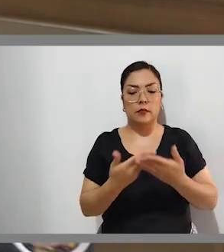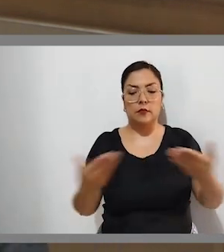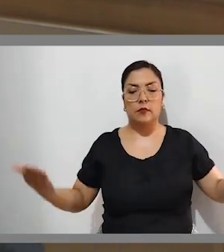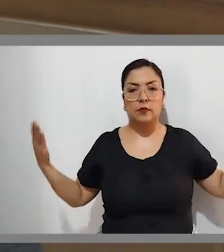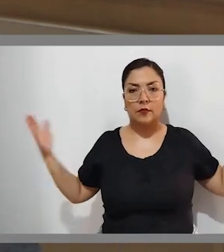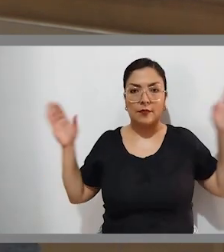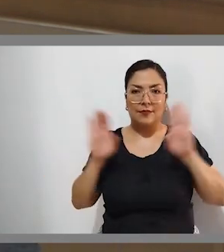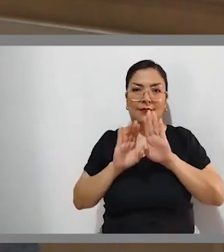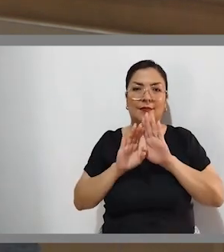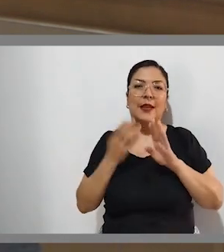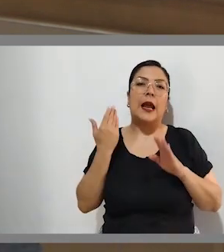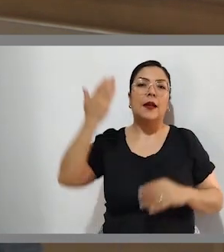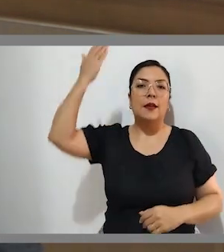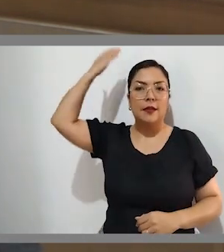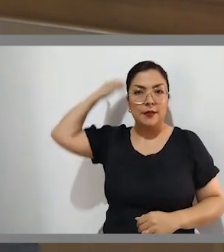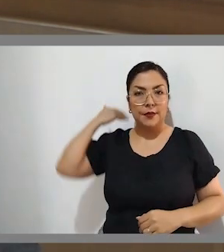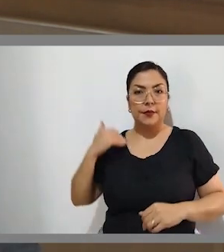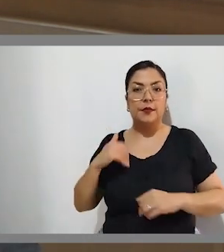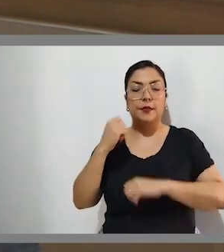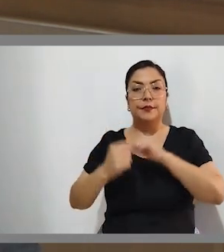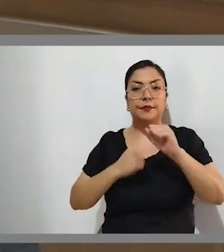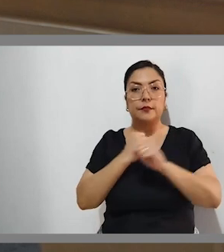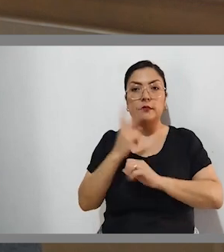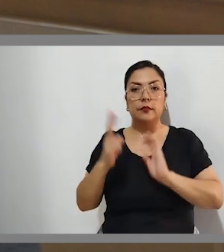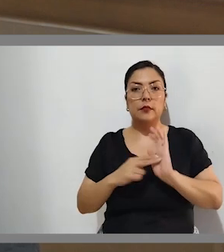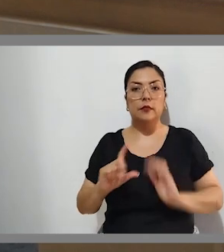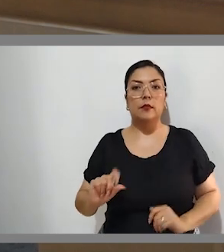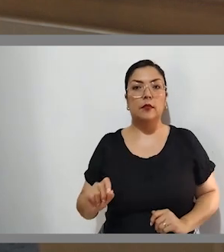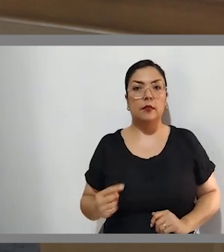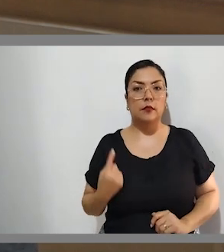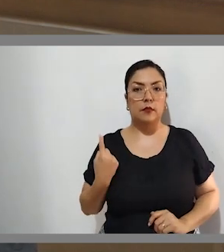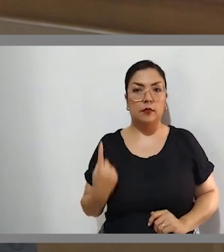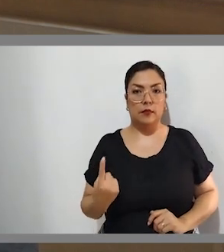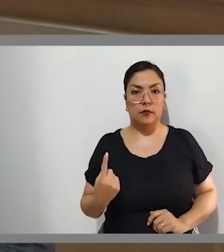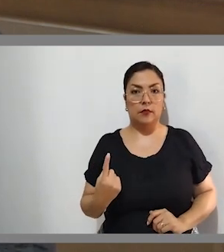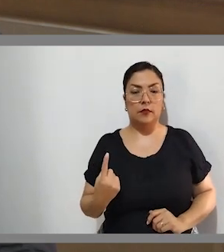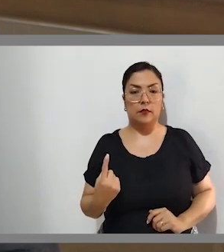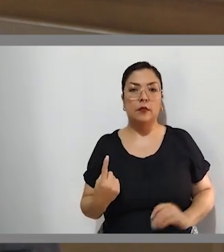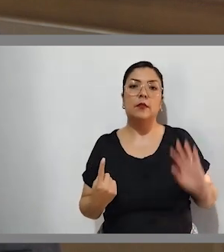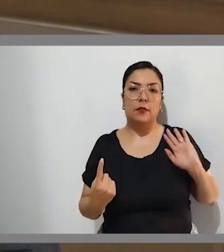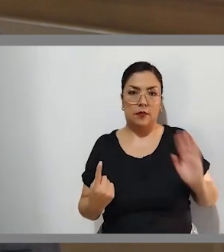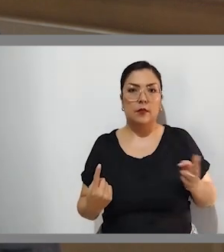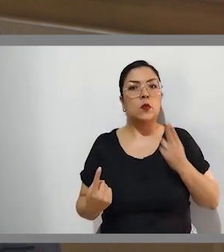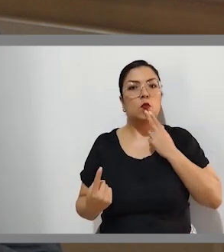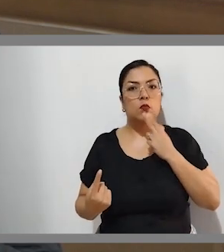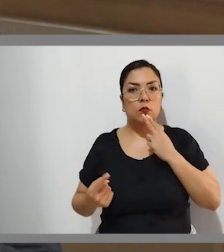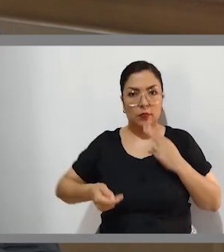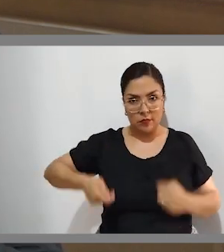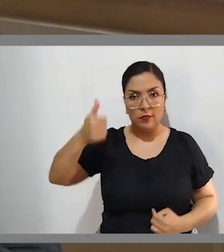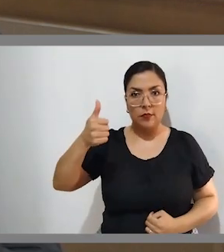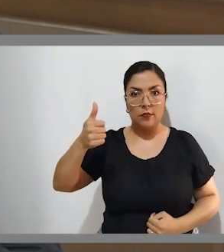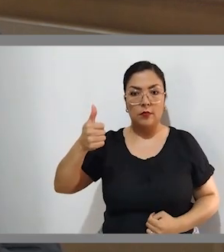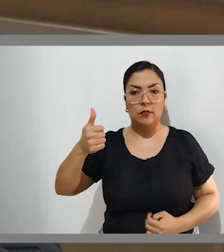del 2021. Quiere decir que si es un programa que genera la